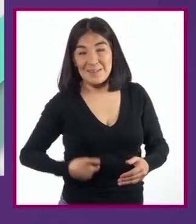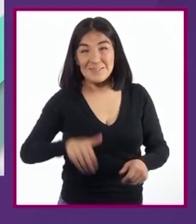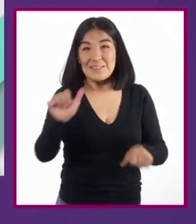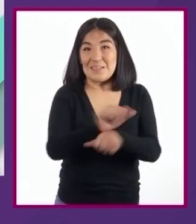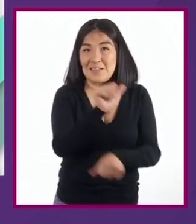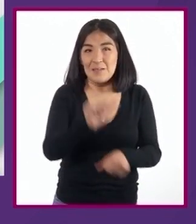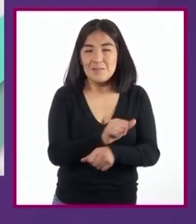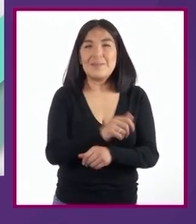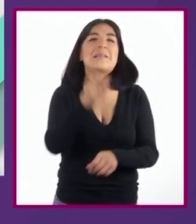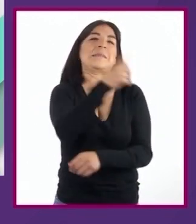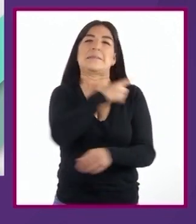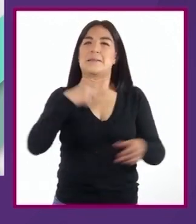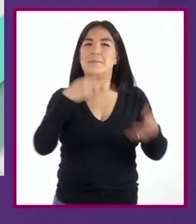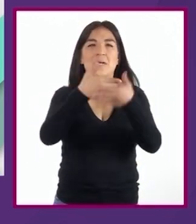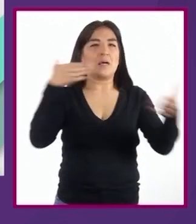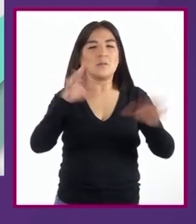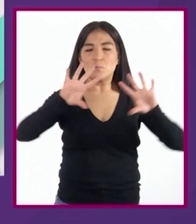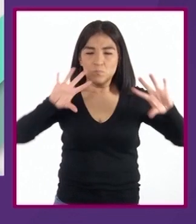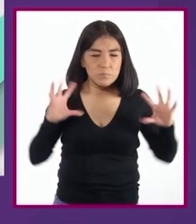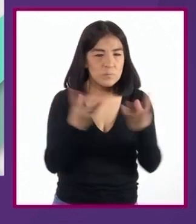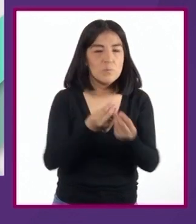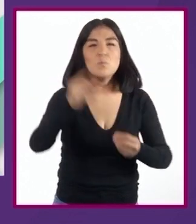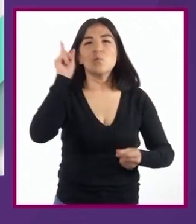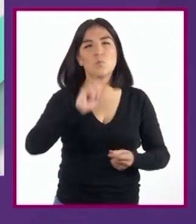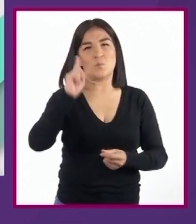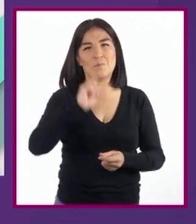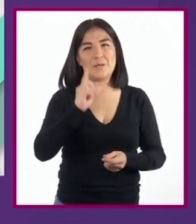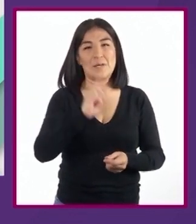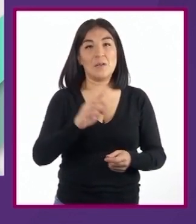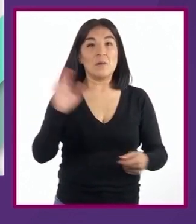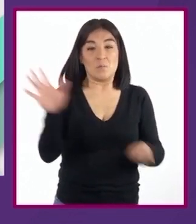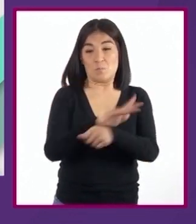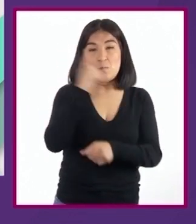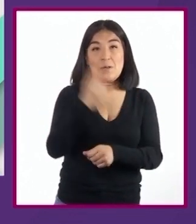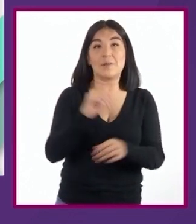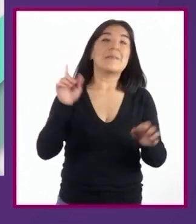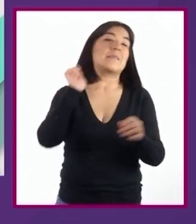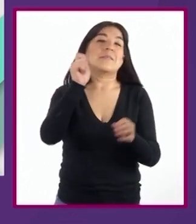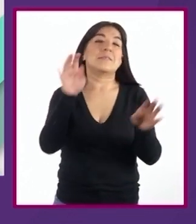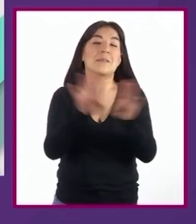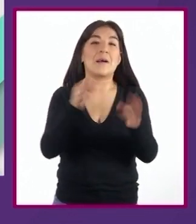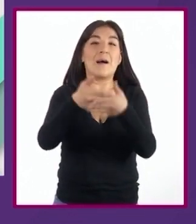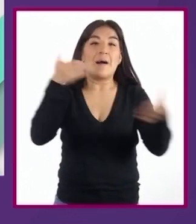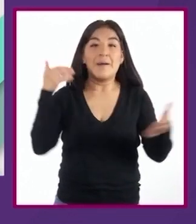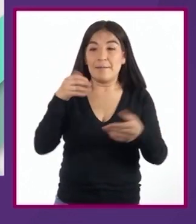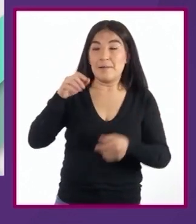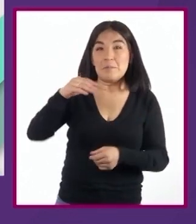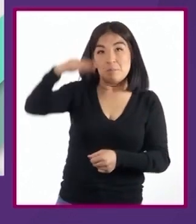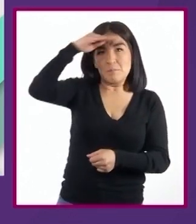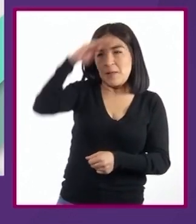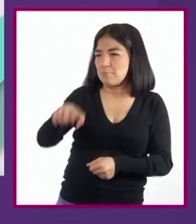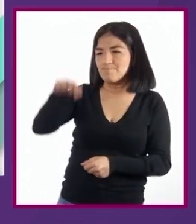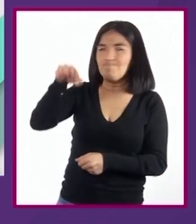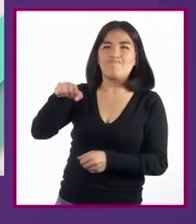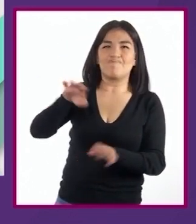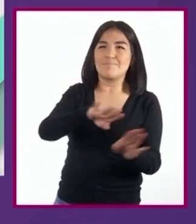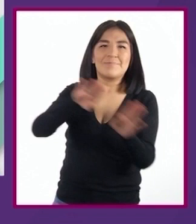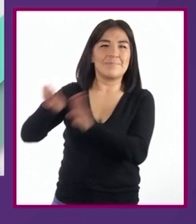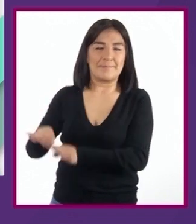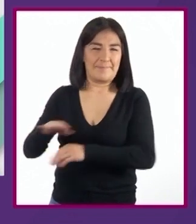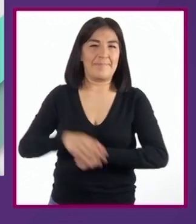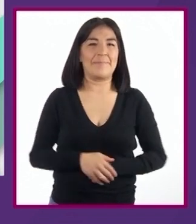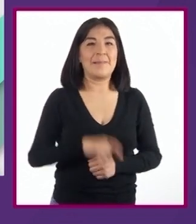considerar la totalidad de las mujeres, ya que no estamos tomando en cuenta la edad. Veamos aquí